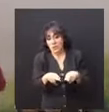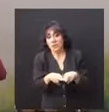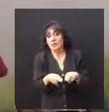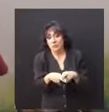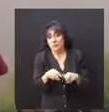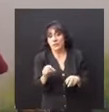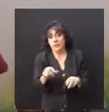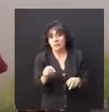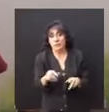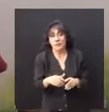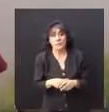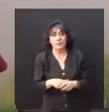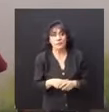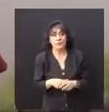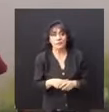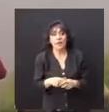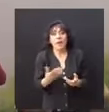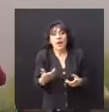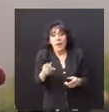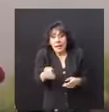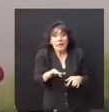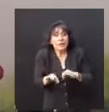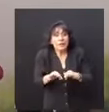¿Quién reconoce ese trabajo?